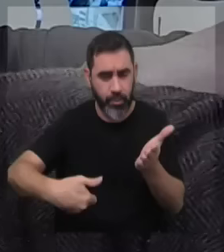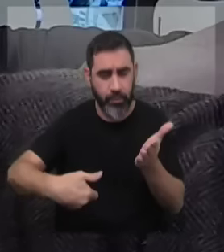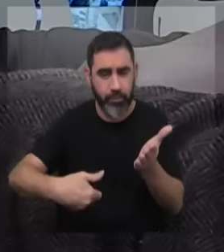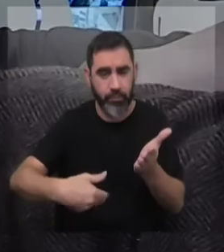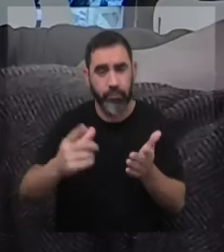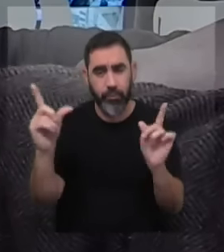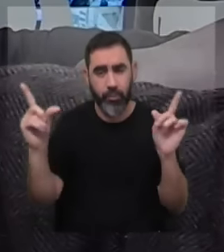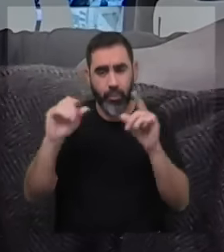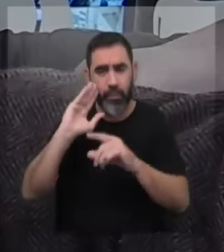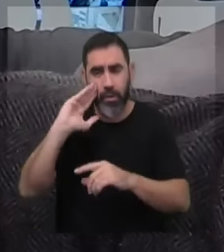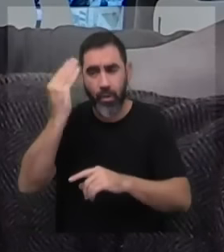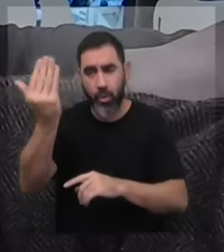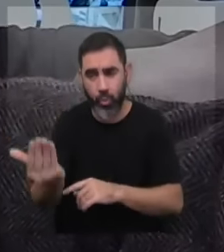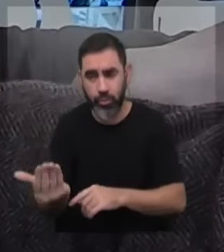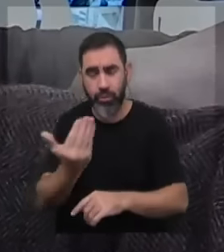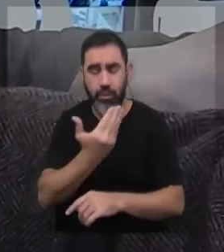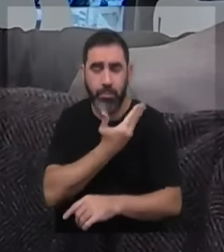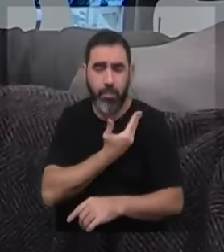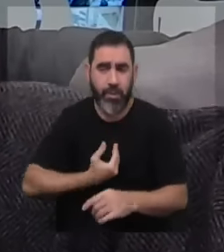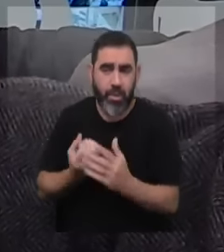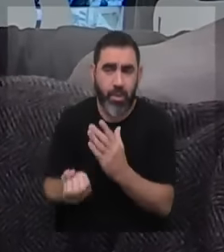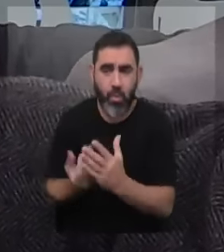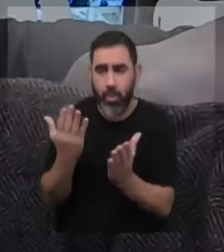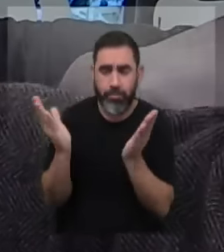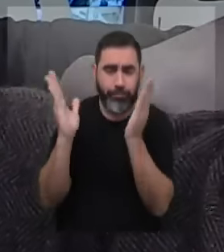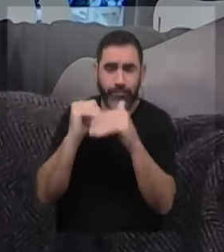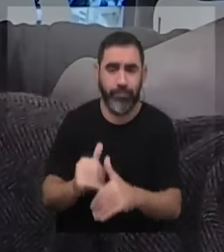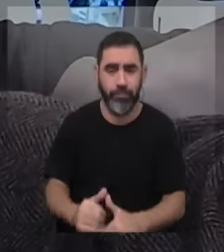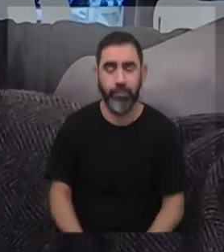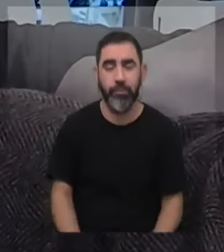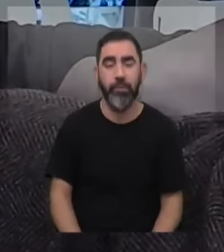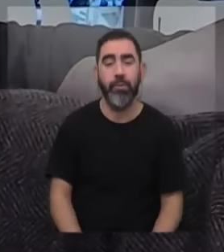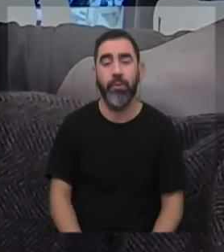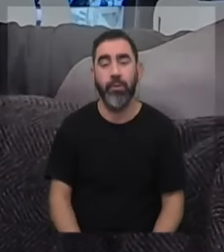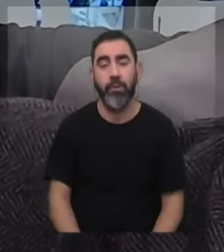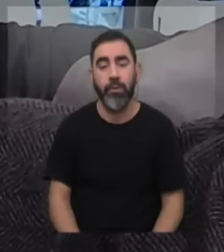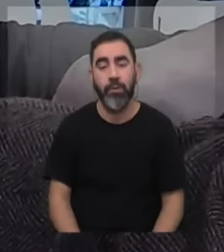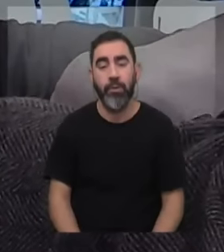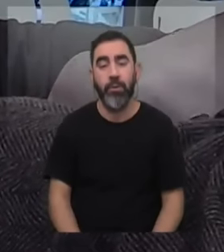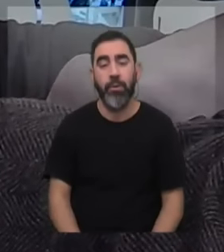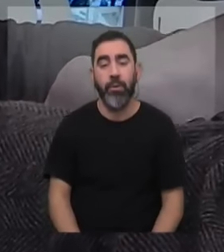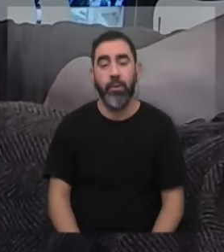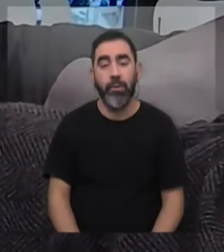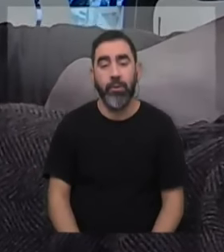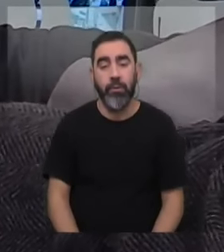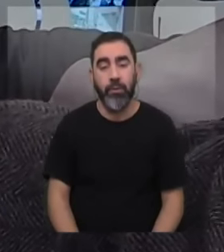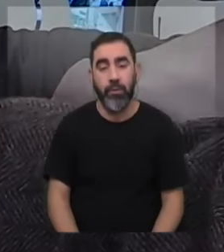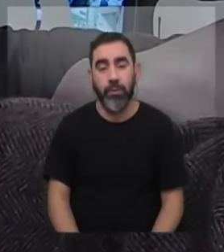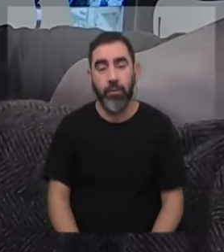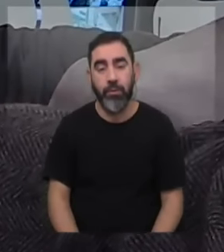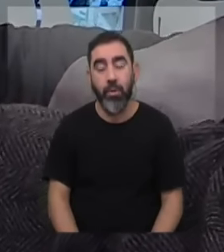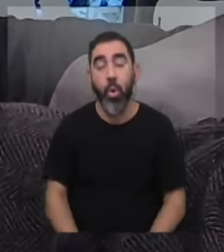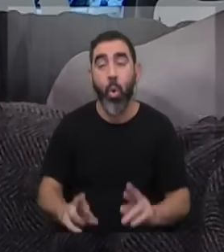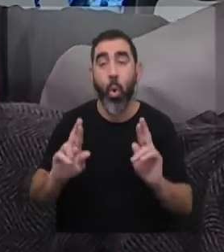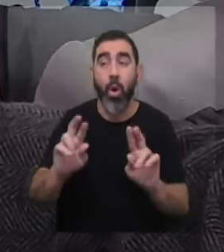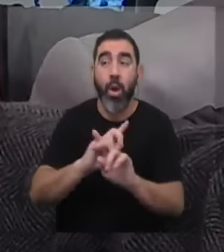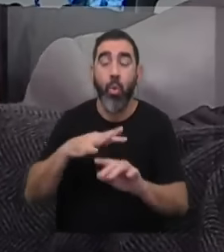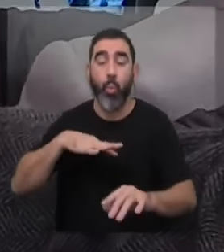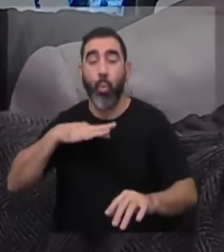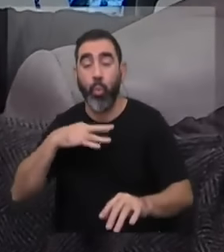hace muy difícil poder dar pasos de reconocimiento a este acto eleccionario que parece estar viciado Ojalá no fuera así